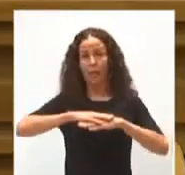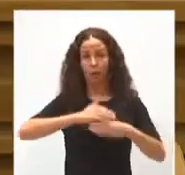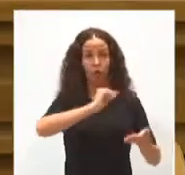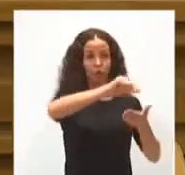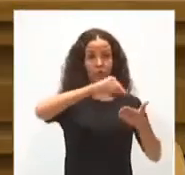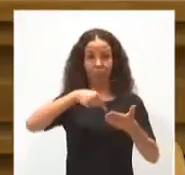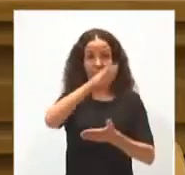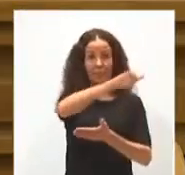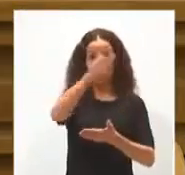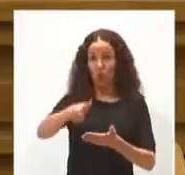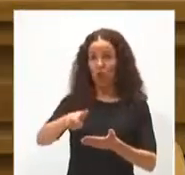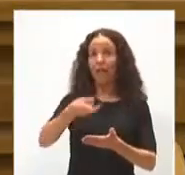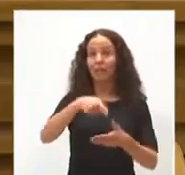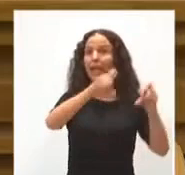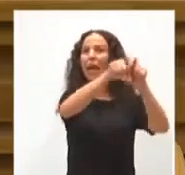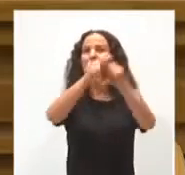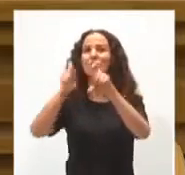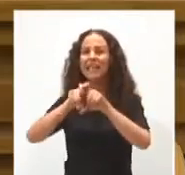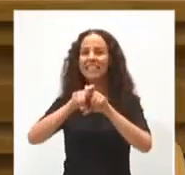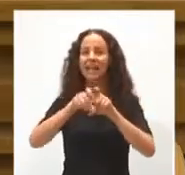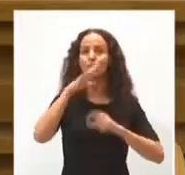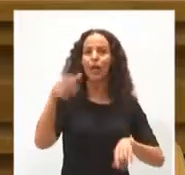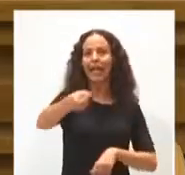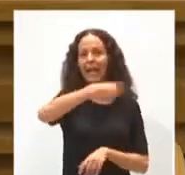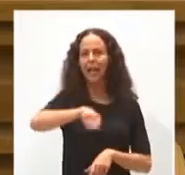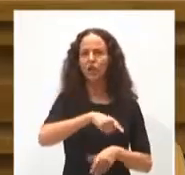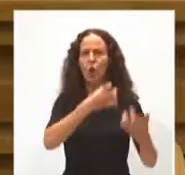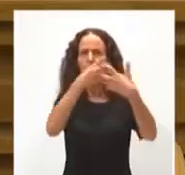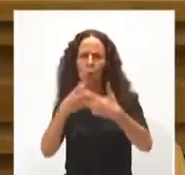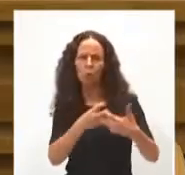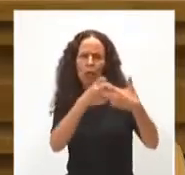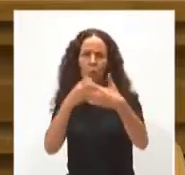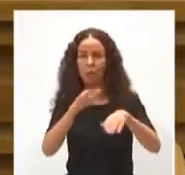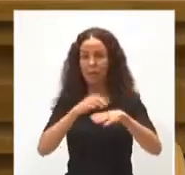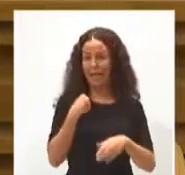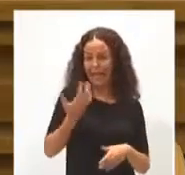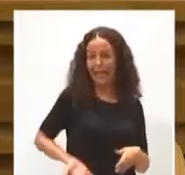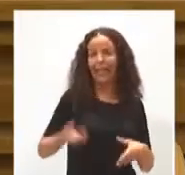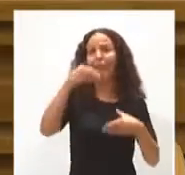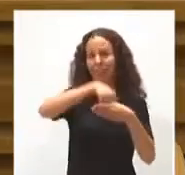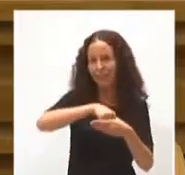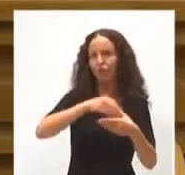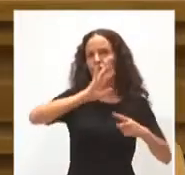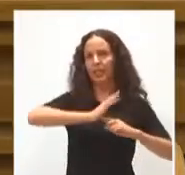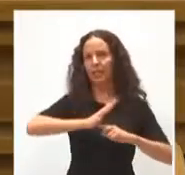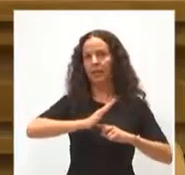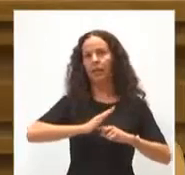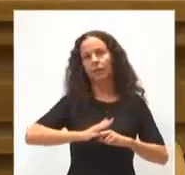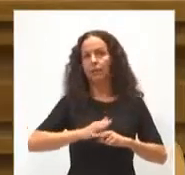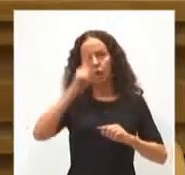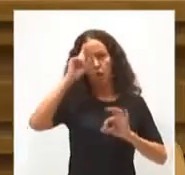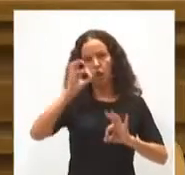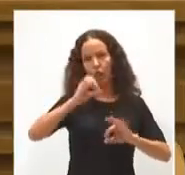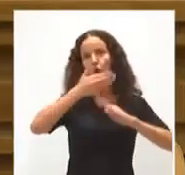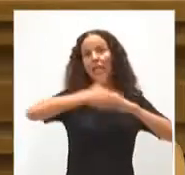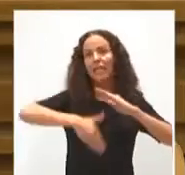con nuestras empresas sabiendo que además son las que más hacen por dejar esa riqueza dentro del territorio obviamente siempre con los límites que nos